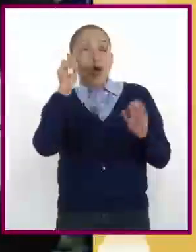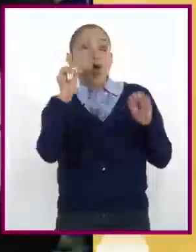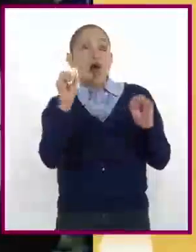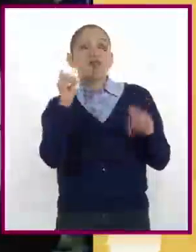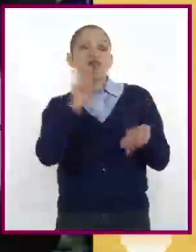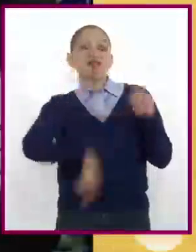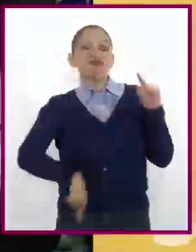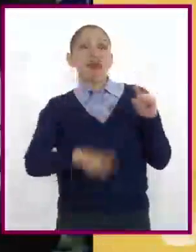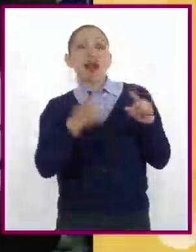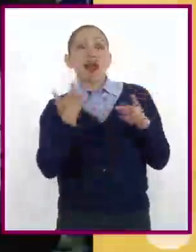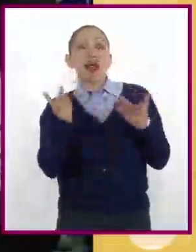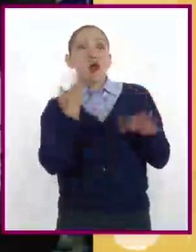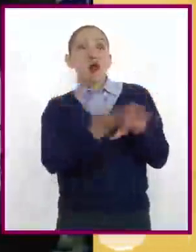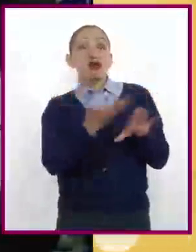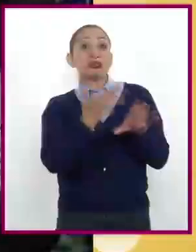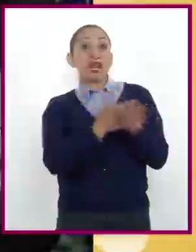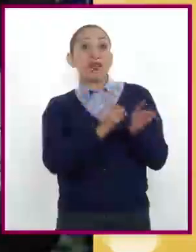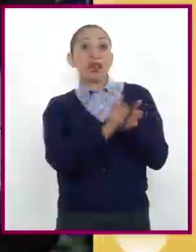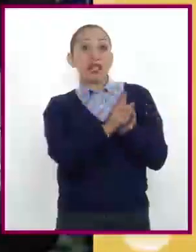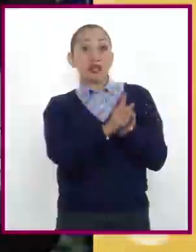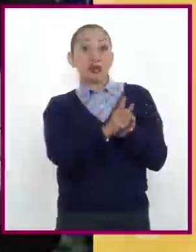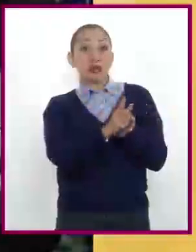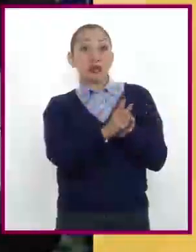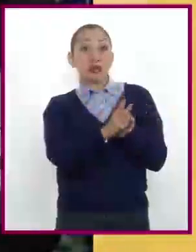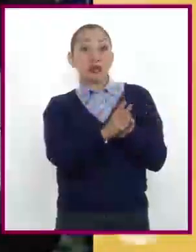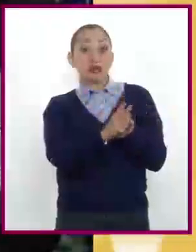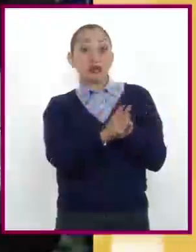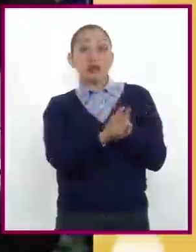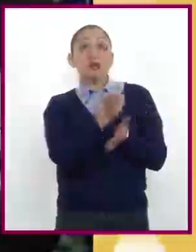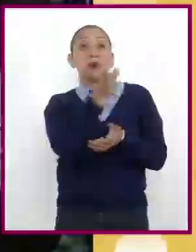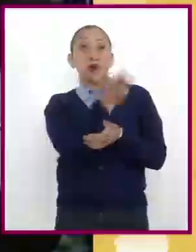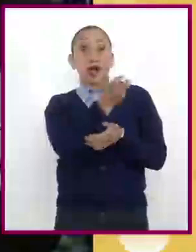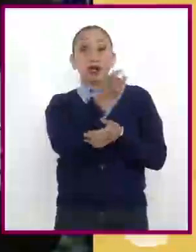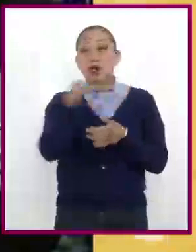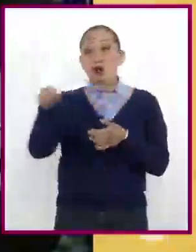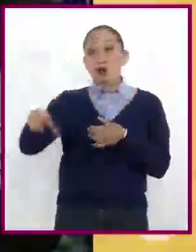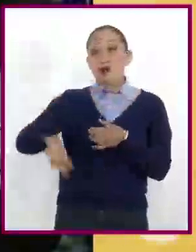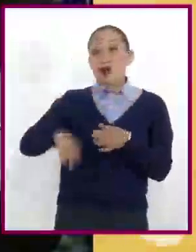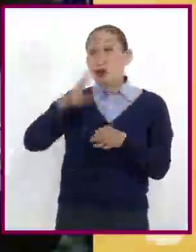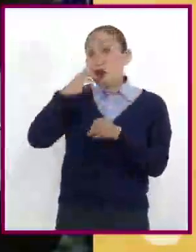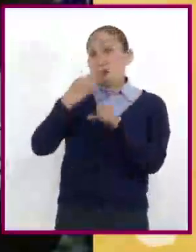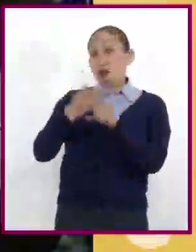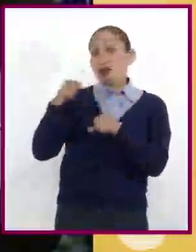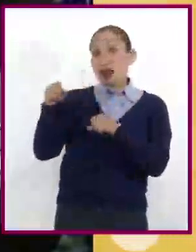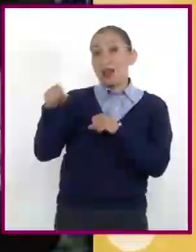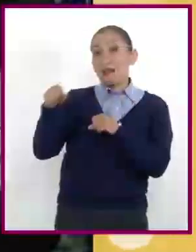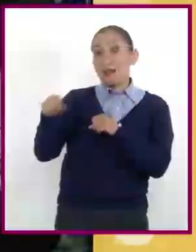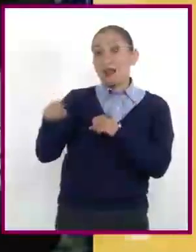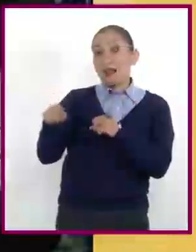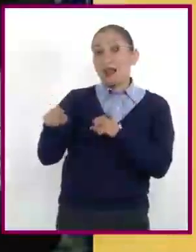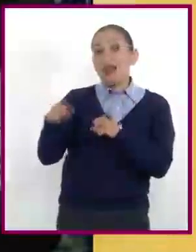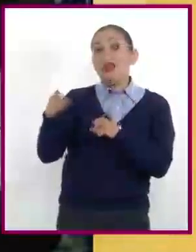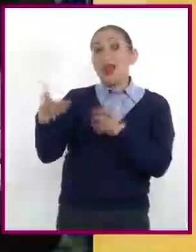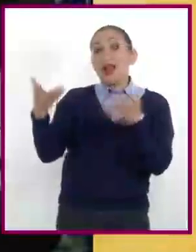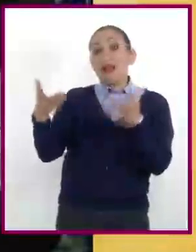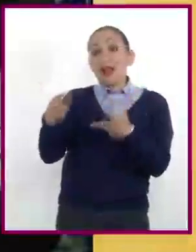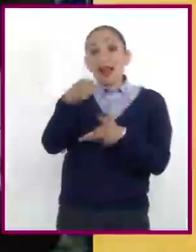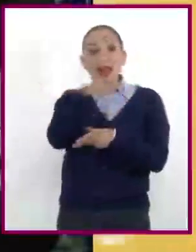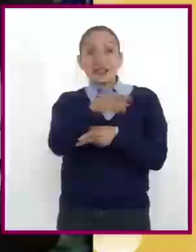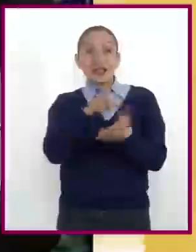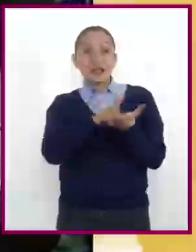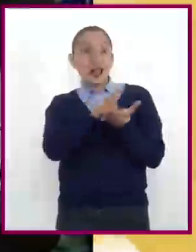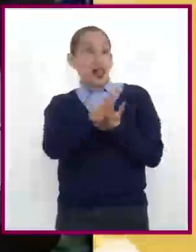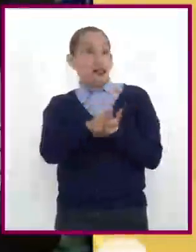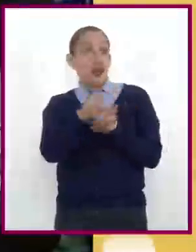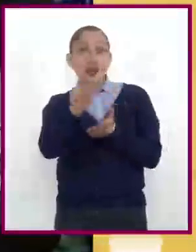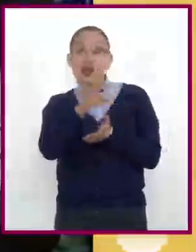violación a los derechos humanos. Y por lo tanto es el Estado el responsable de hacer que estos